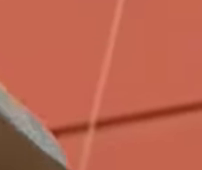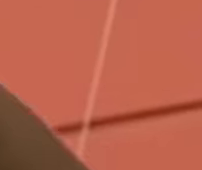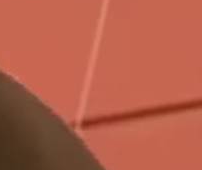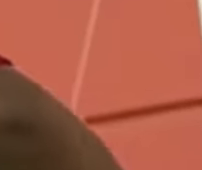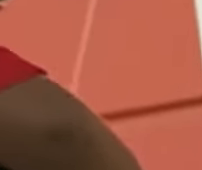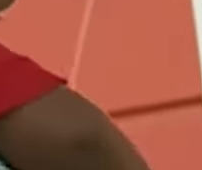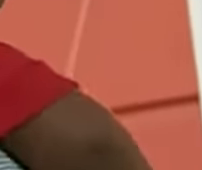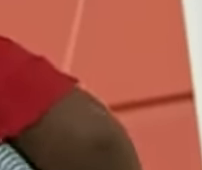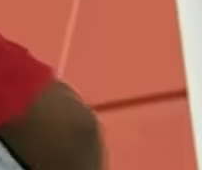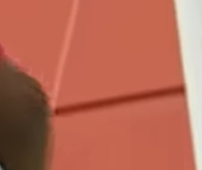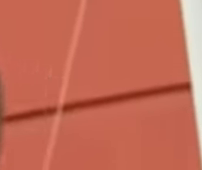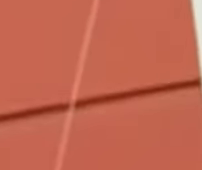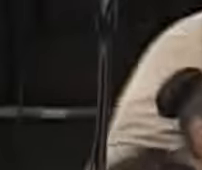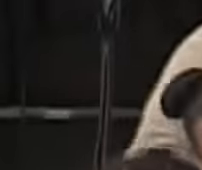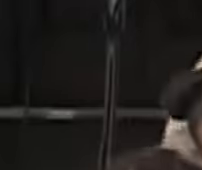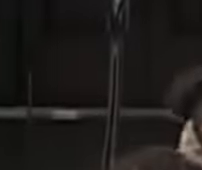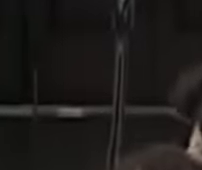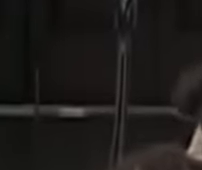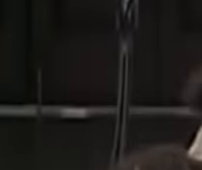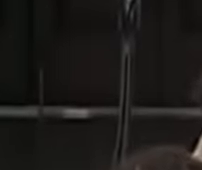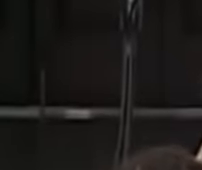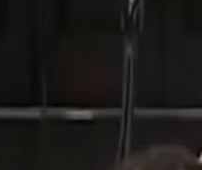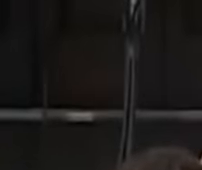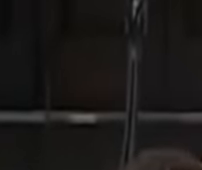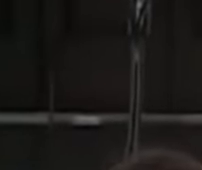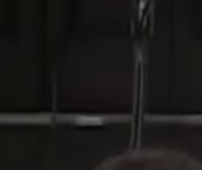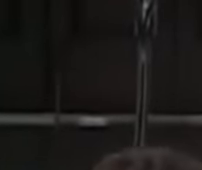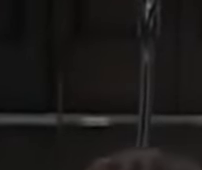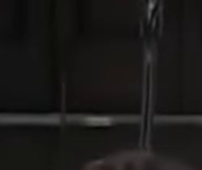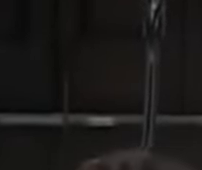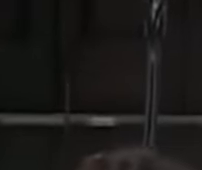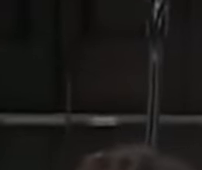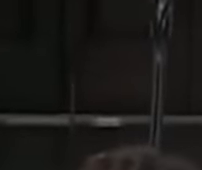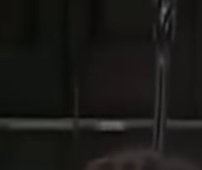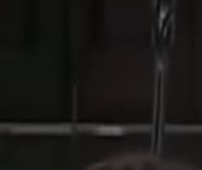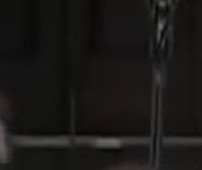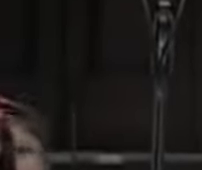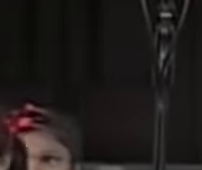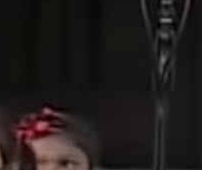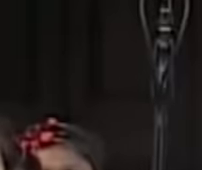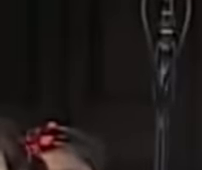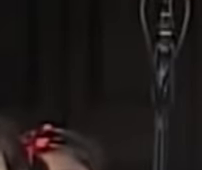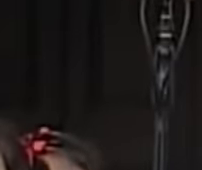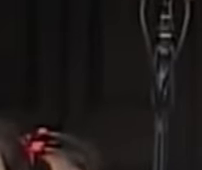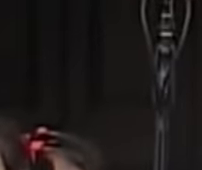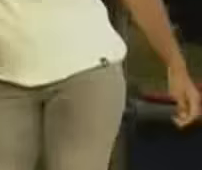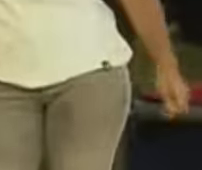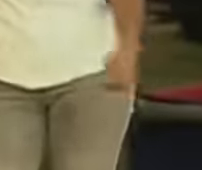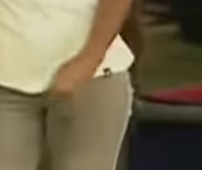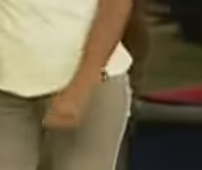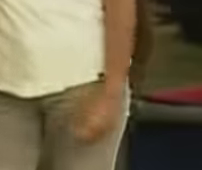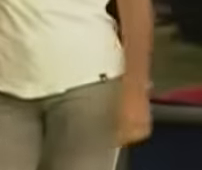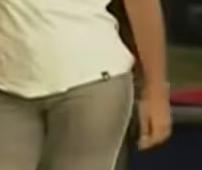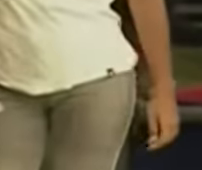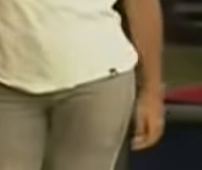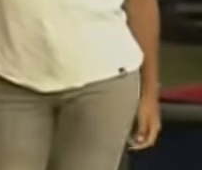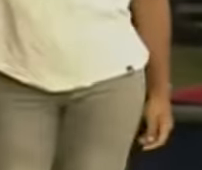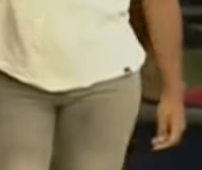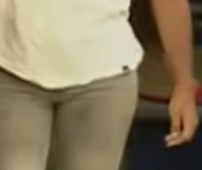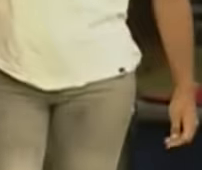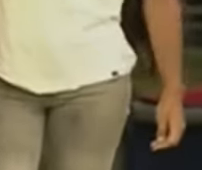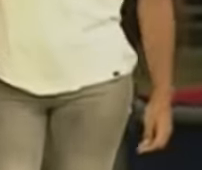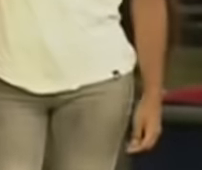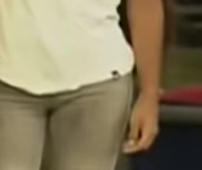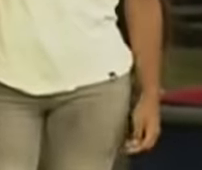niña desde hace rato, acá presente en el Palacio de Miraflores, te amo, Maduro, te quiero, presidente. Allí vemos al jefe de Estado